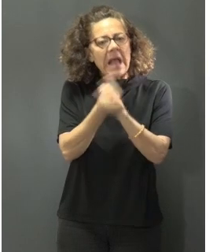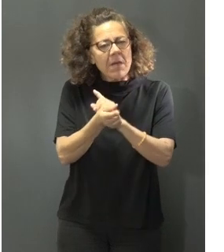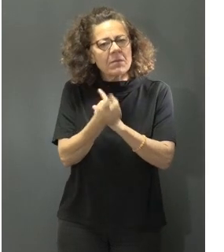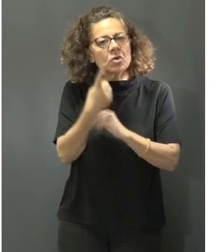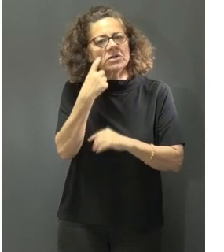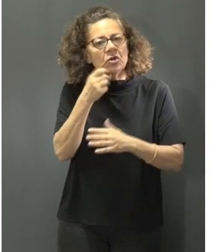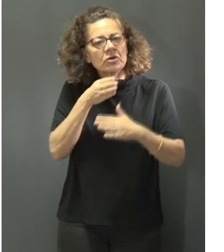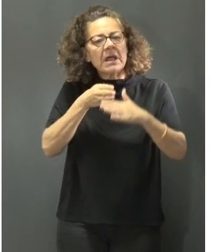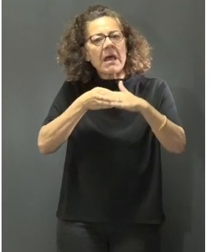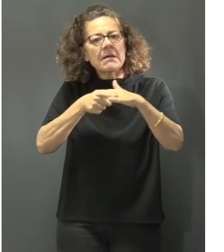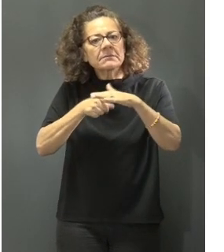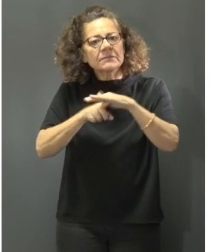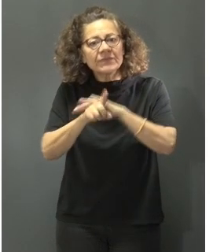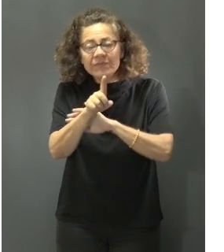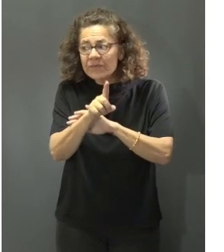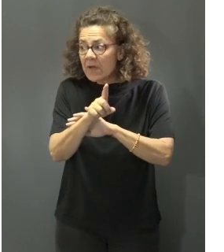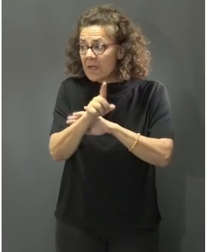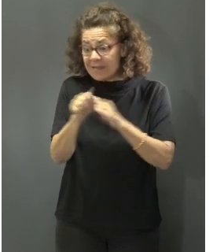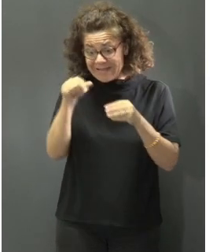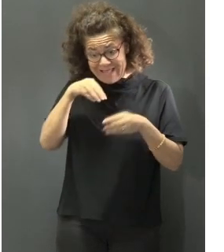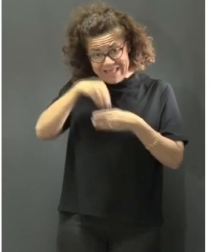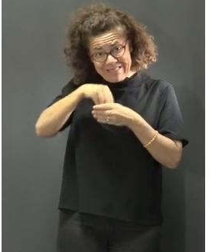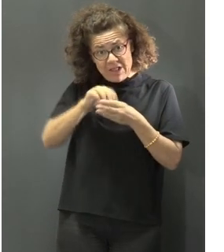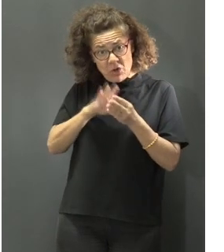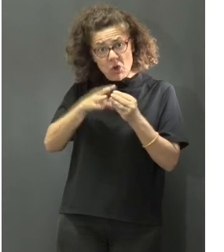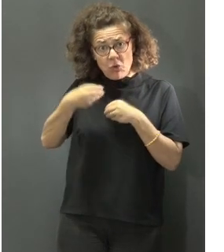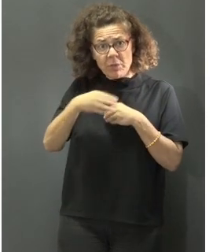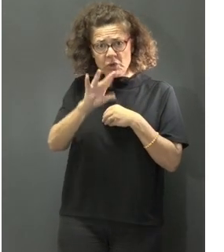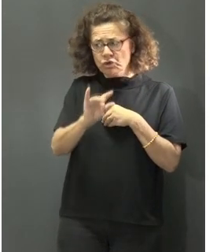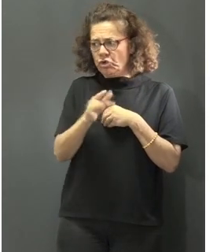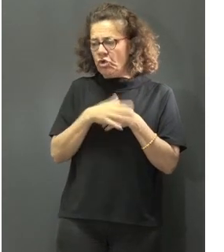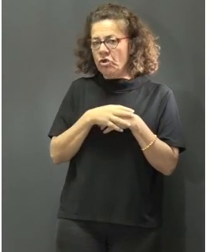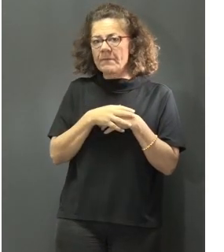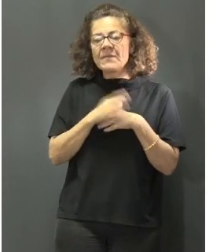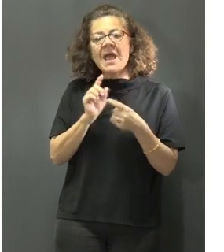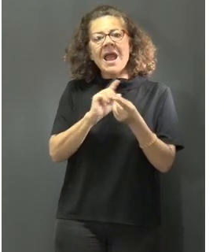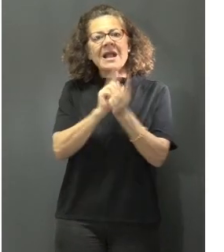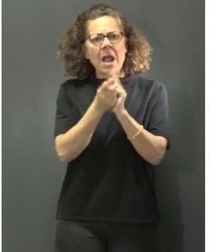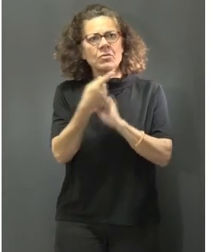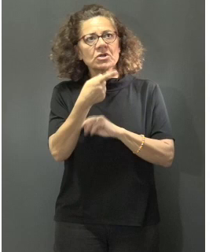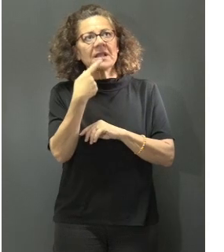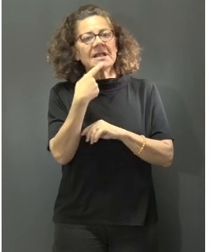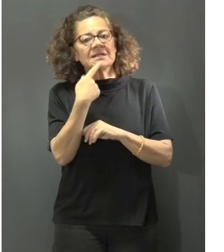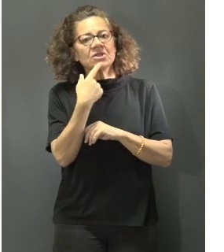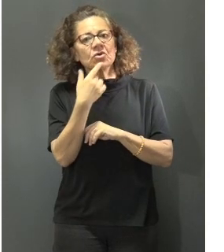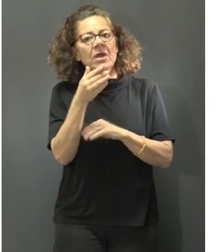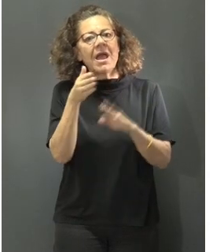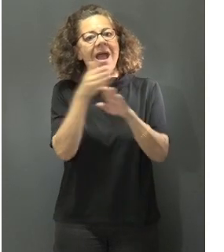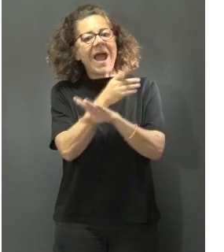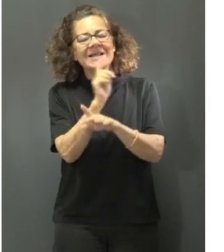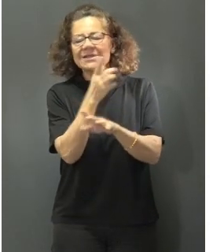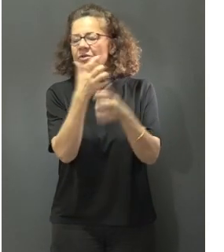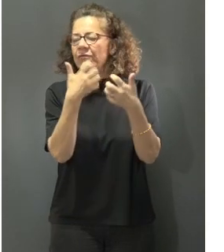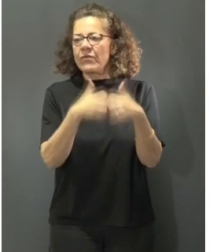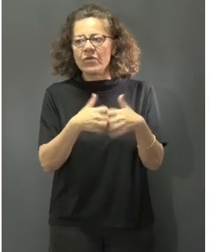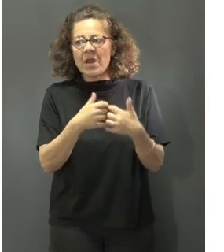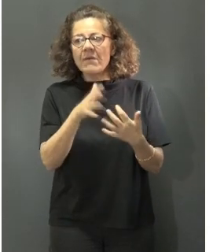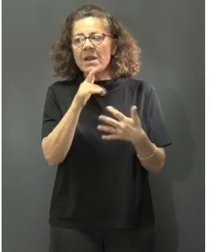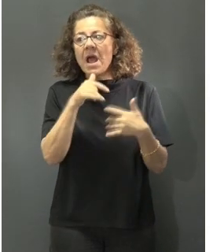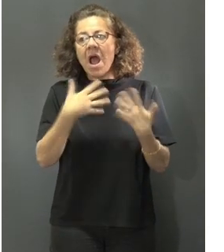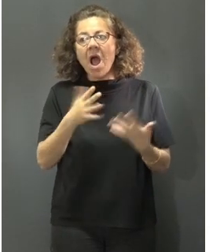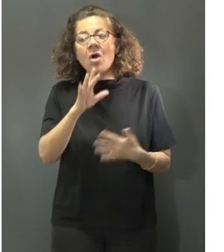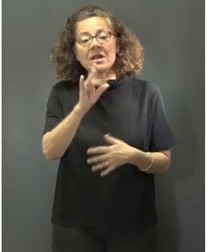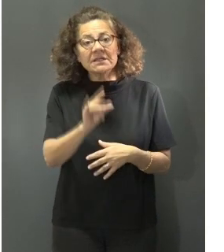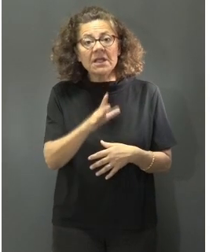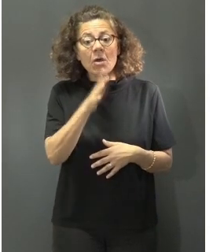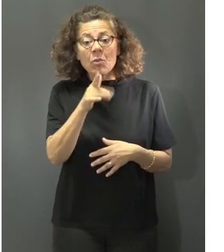avance o al final… ¿En el documento? Sí. Cambios que hayas visto que digas, cosas que antes no funcionaban y ahora sí,